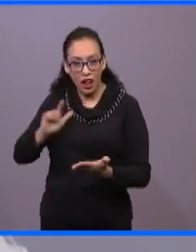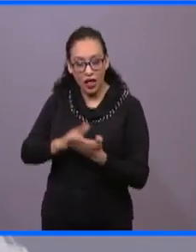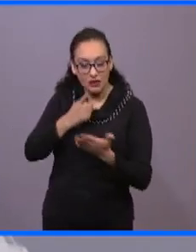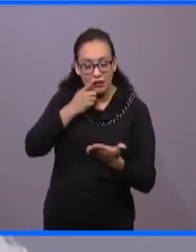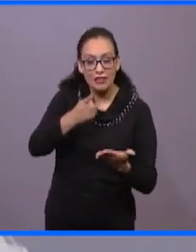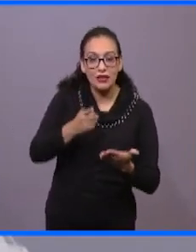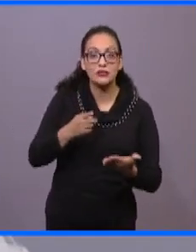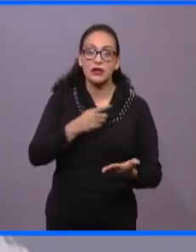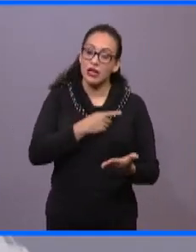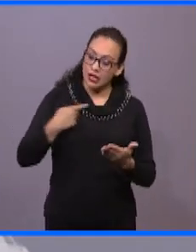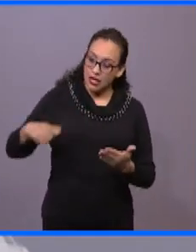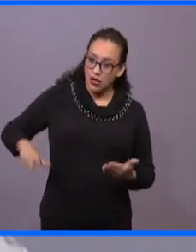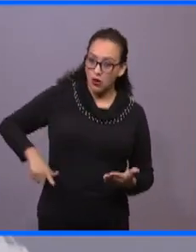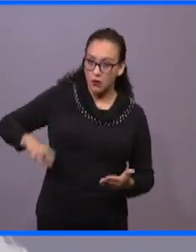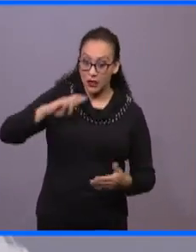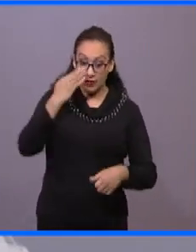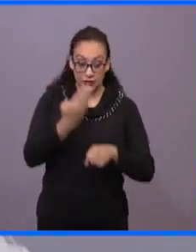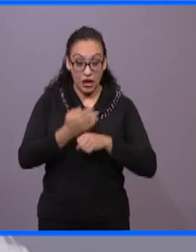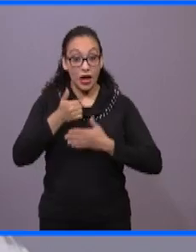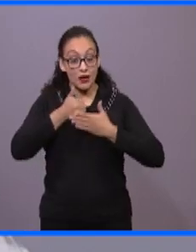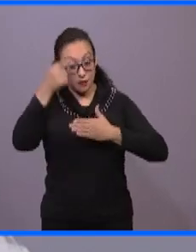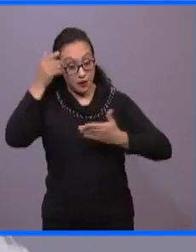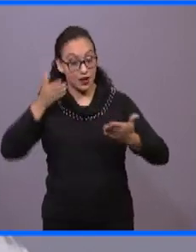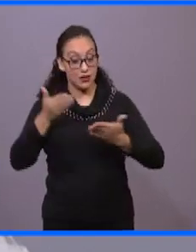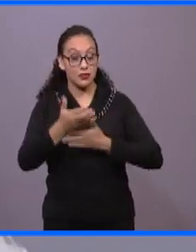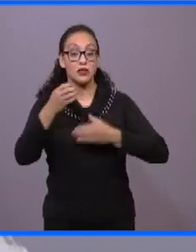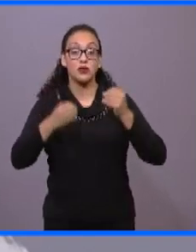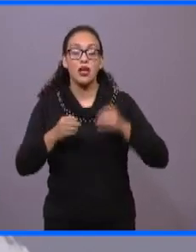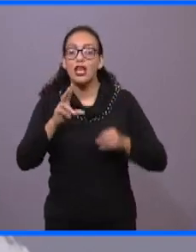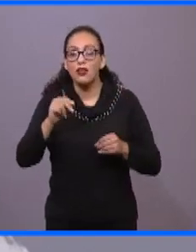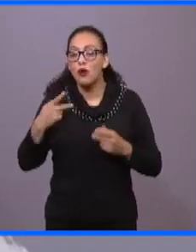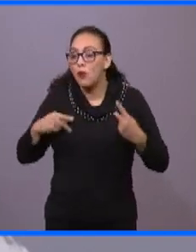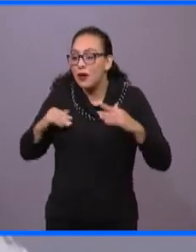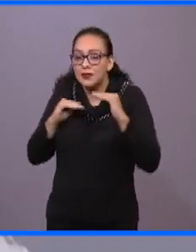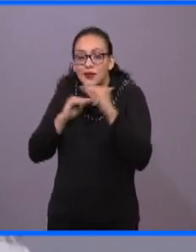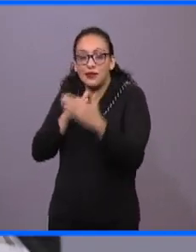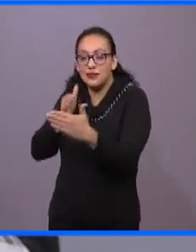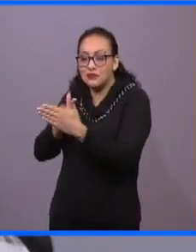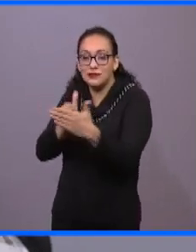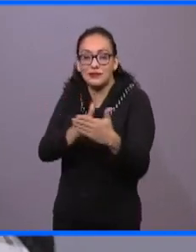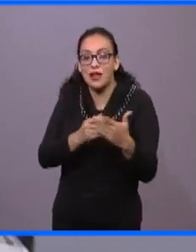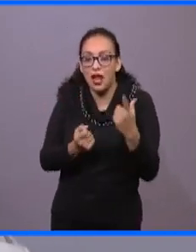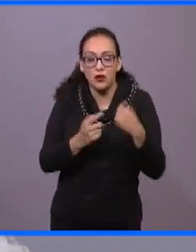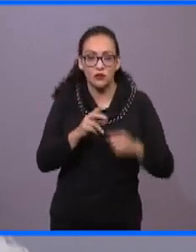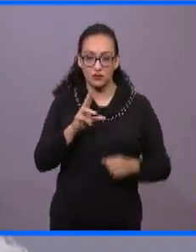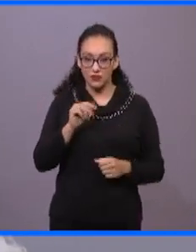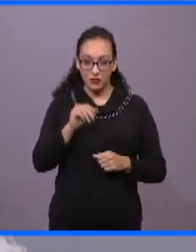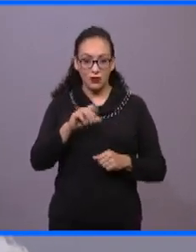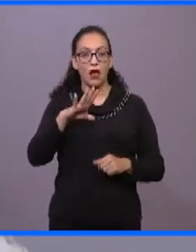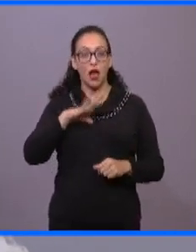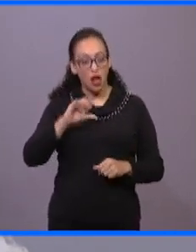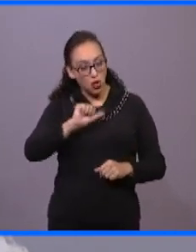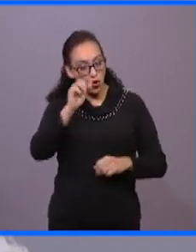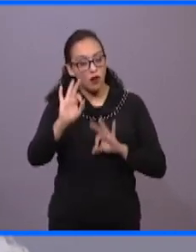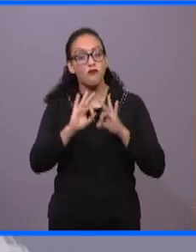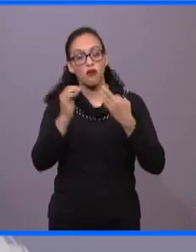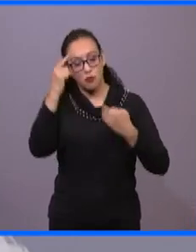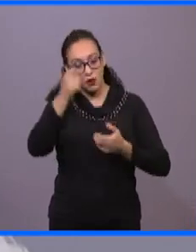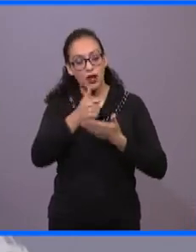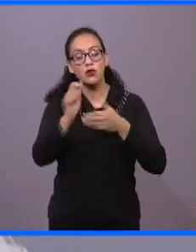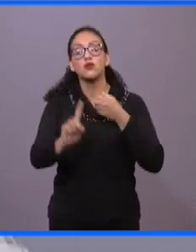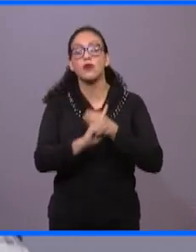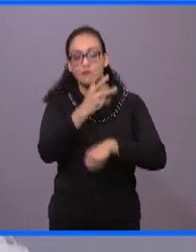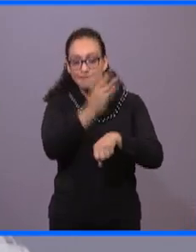compartida, consistente en que el acceso a la justicia no debe estar limitado solo a la vía jurisdiccional. La solución de